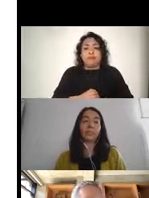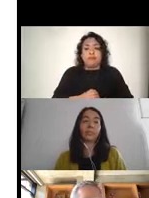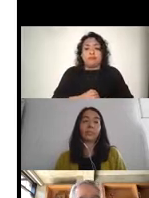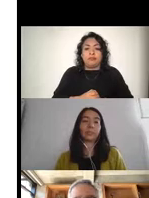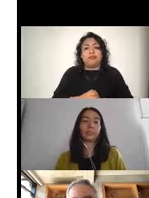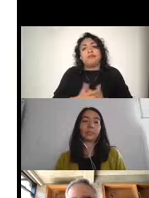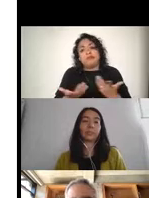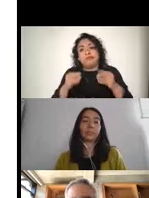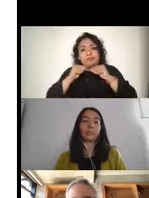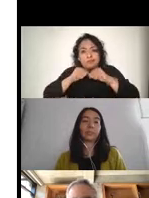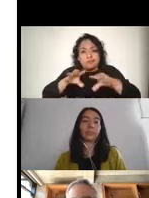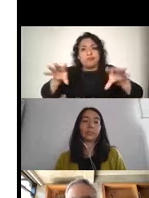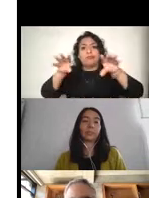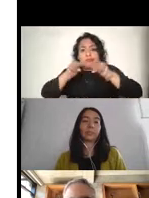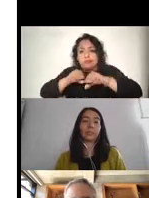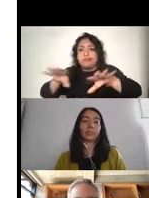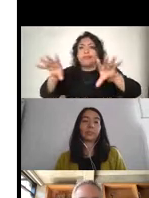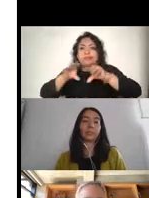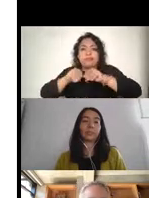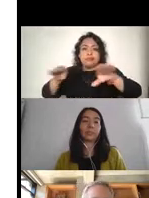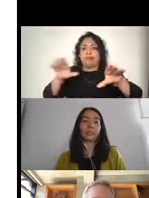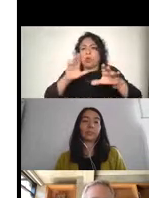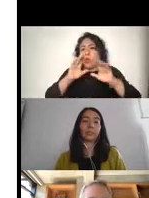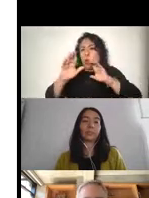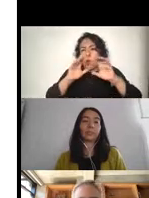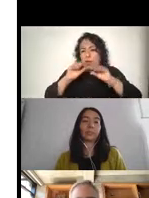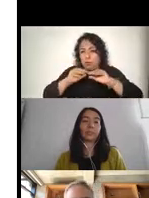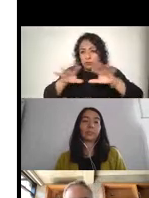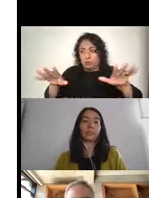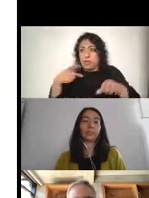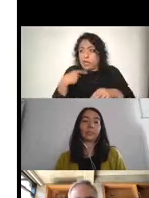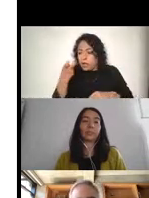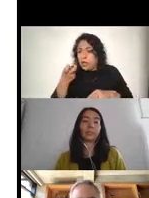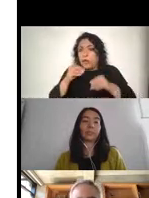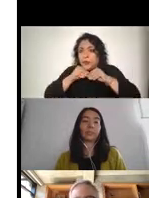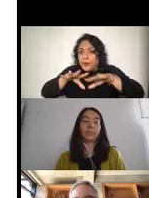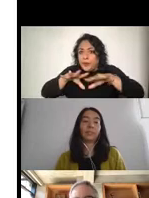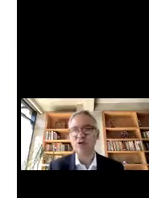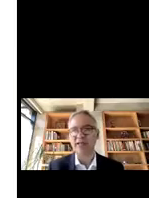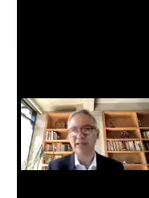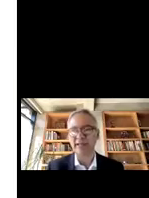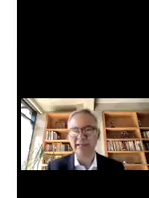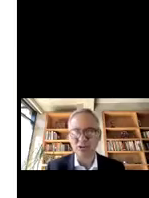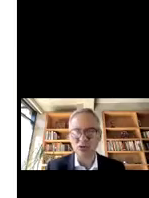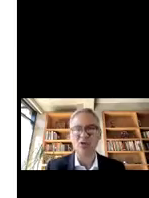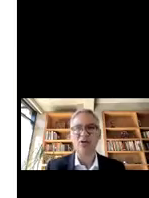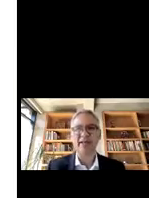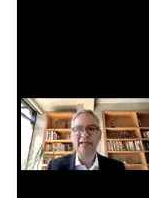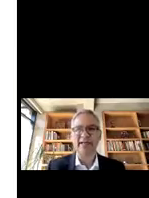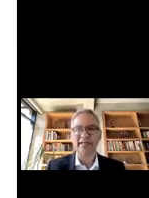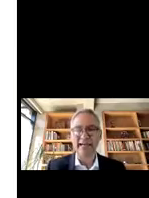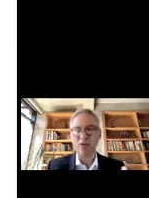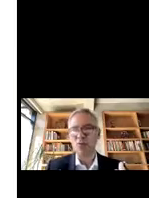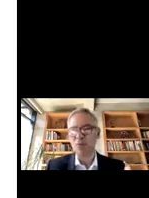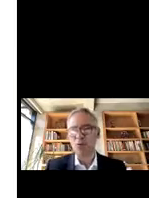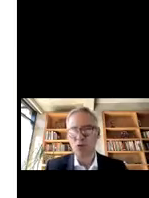pues de difusión mediática en esto. ¿Por qué lo menciono? Porque va a ser importante que esto que